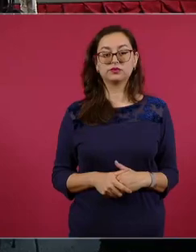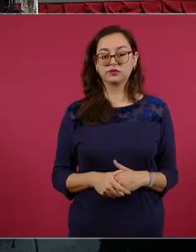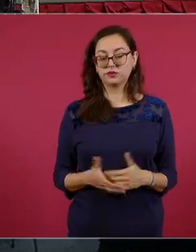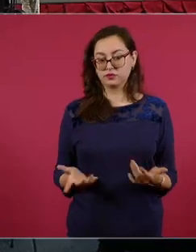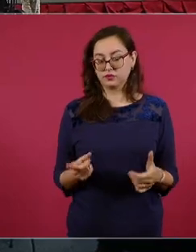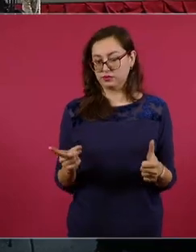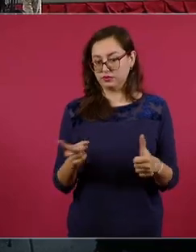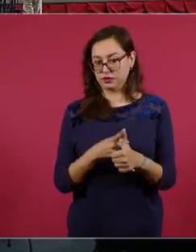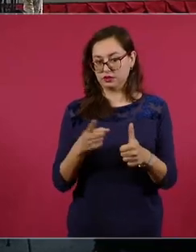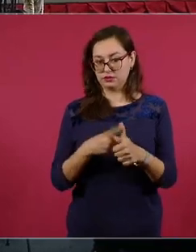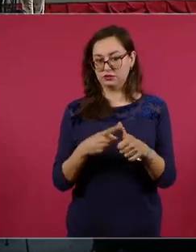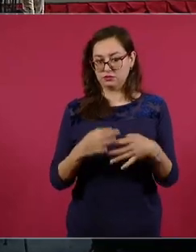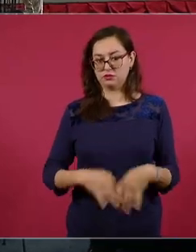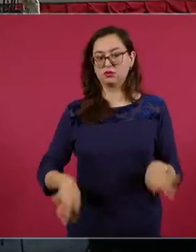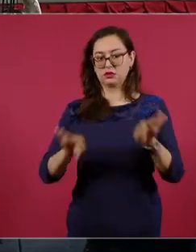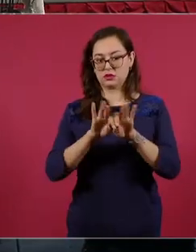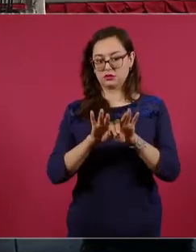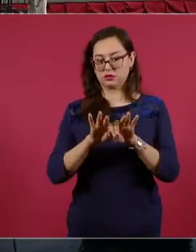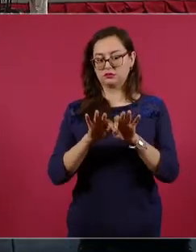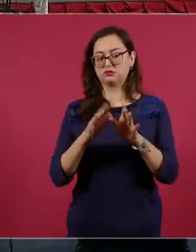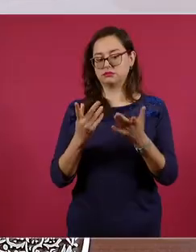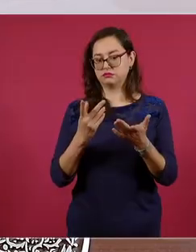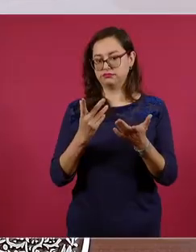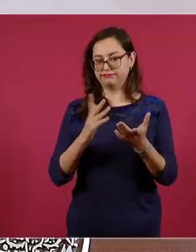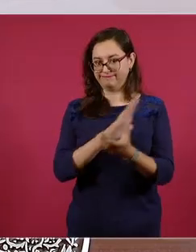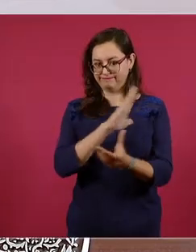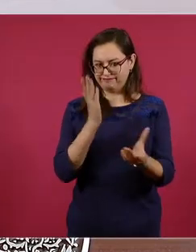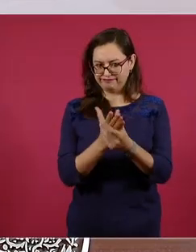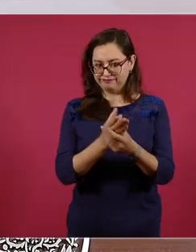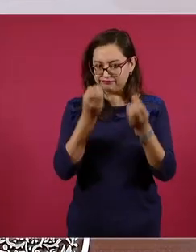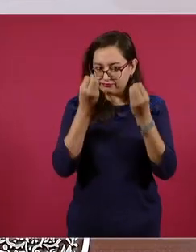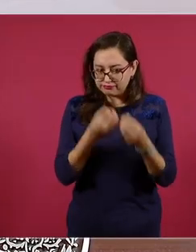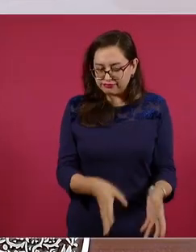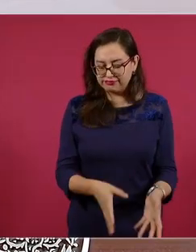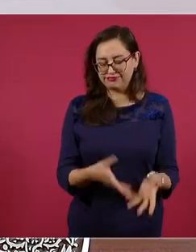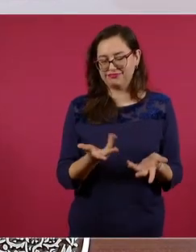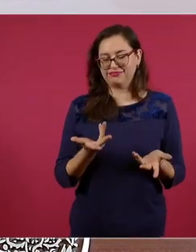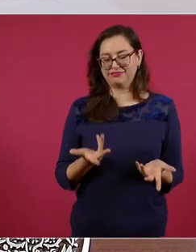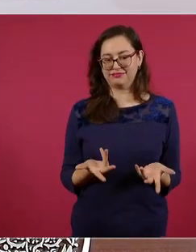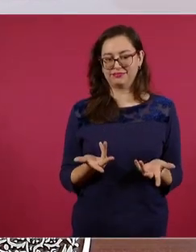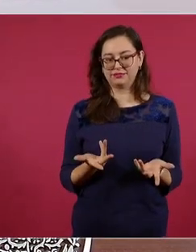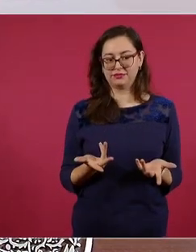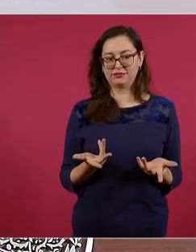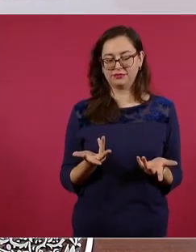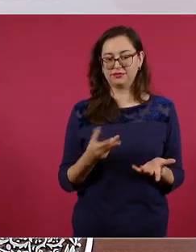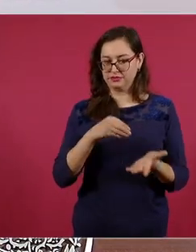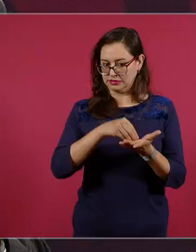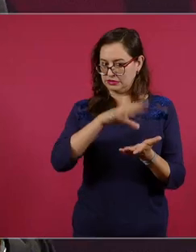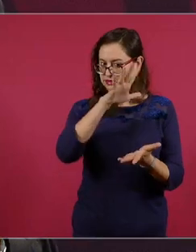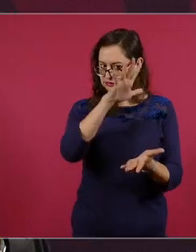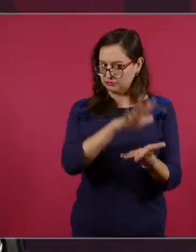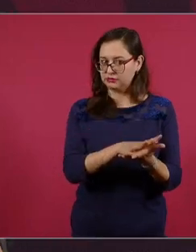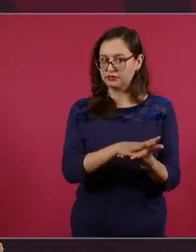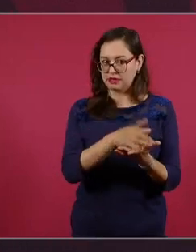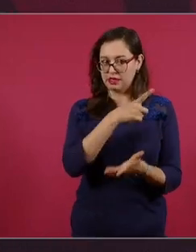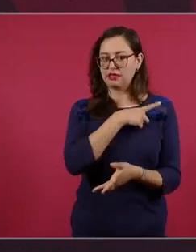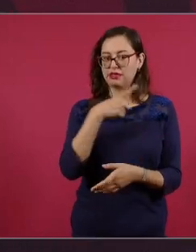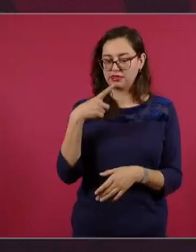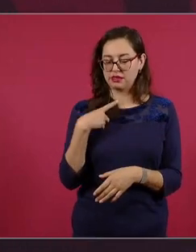reconocer que se extravió el expediente y que todo eso quede